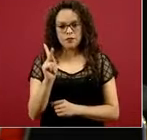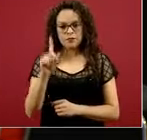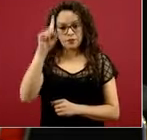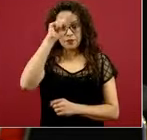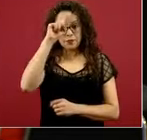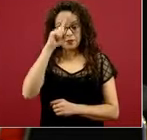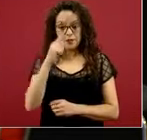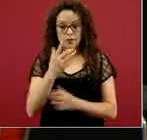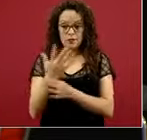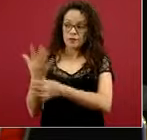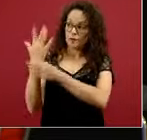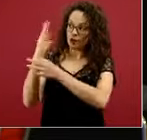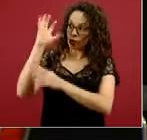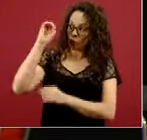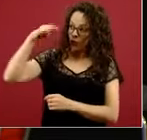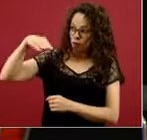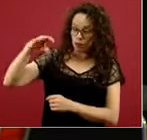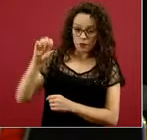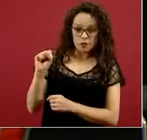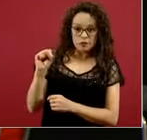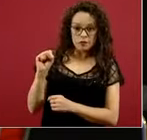de la Organización Mundial de la Salud no